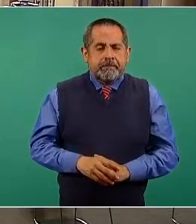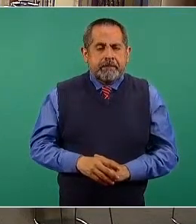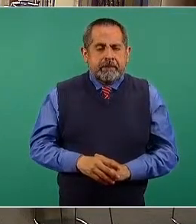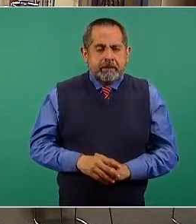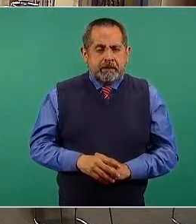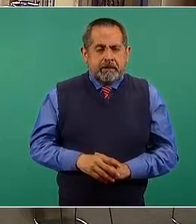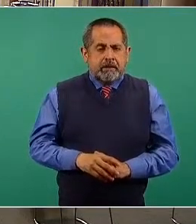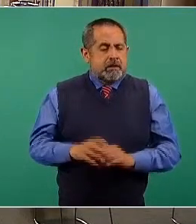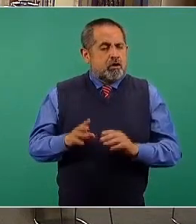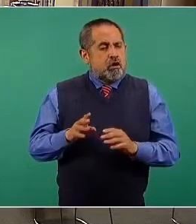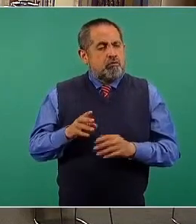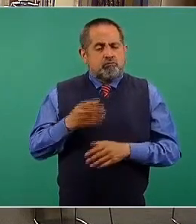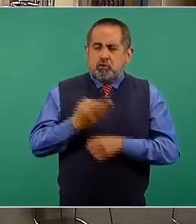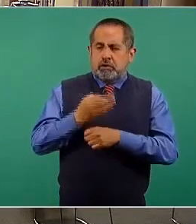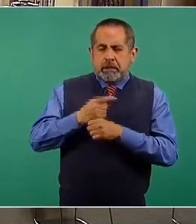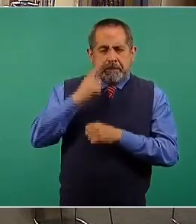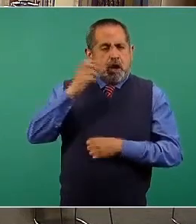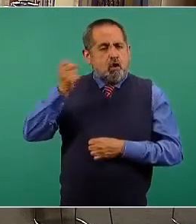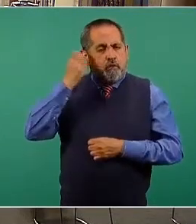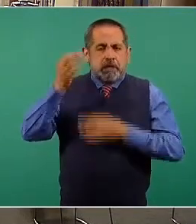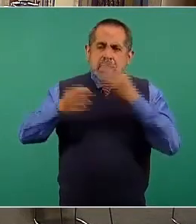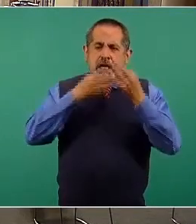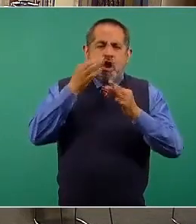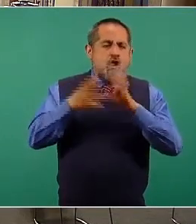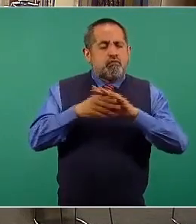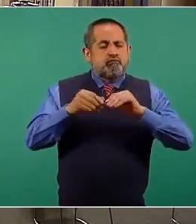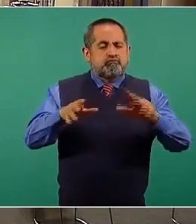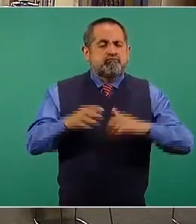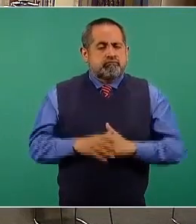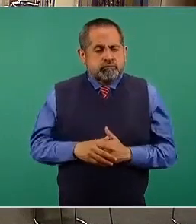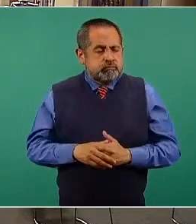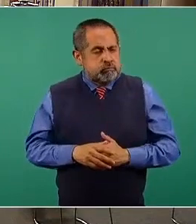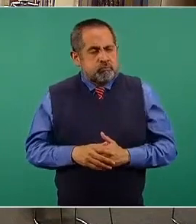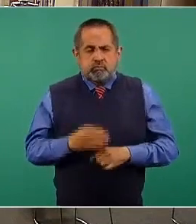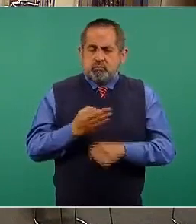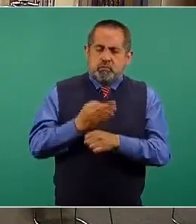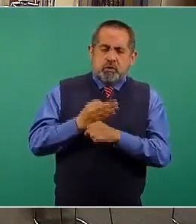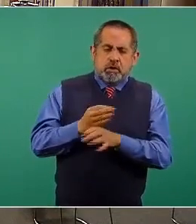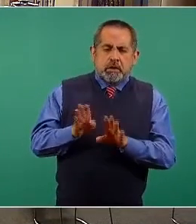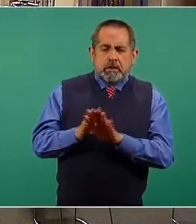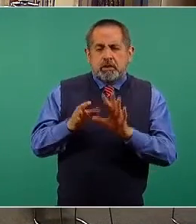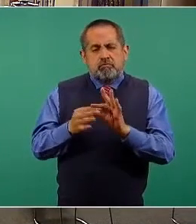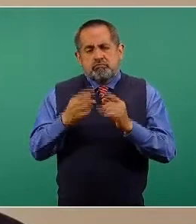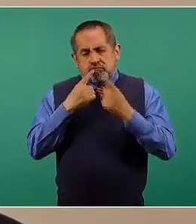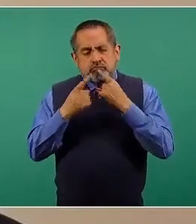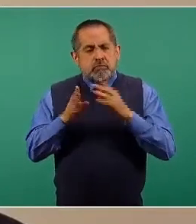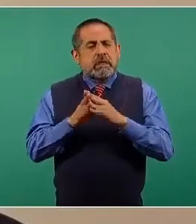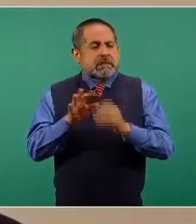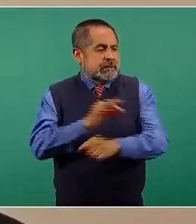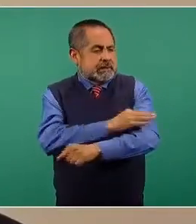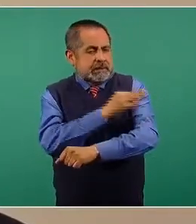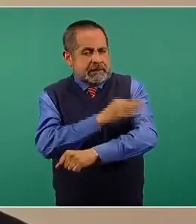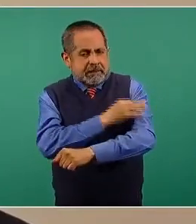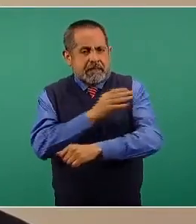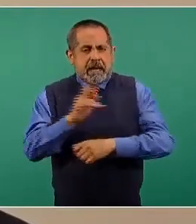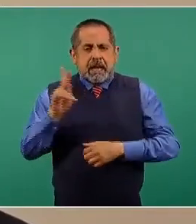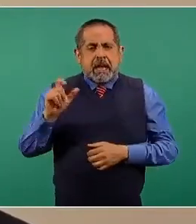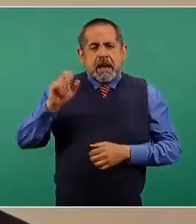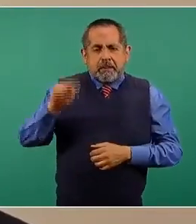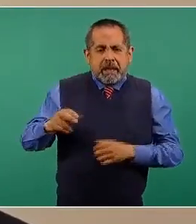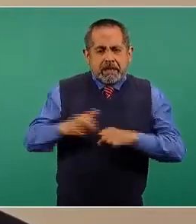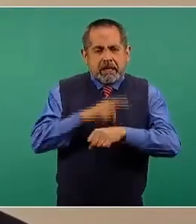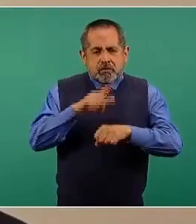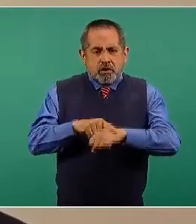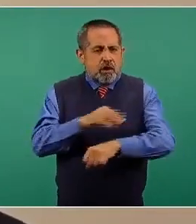se da a conocer esta conferencia de prensa. Vamos a actualizar el día de hoy el componente de vacunación, esta estrategia nacional